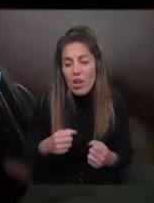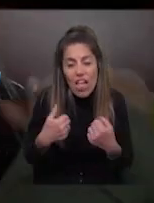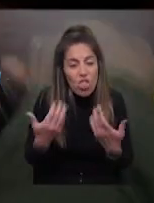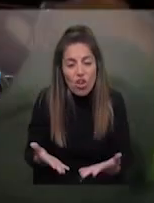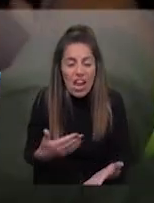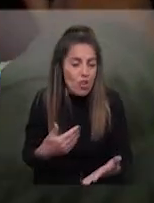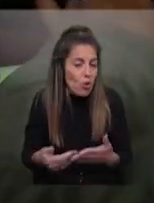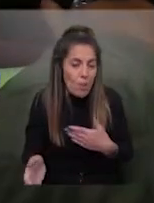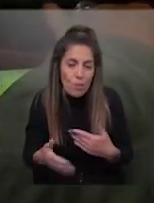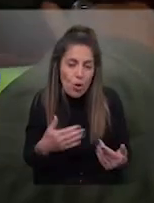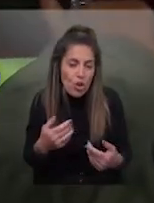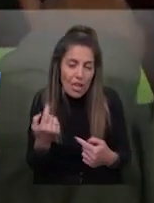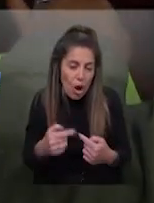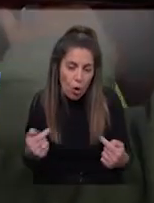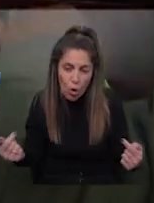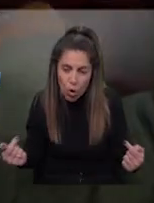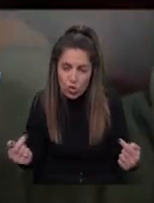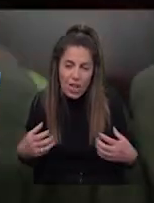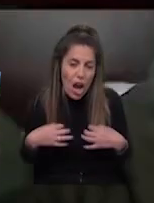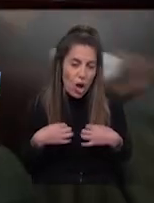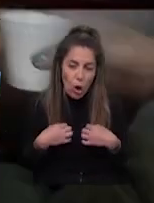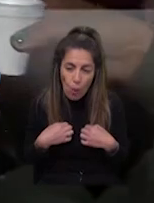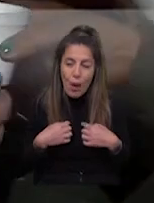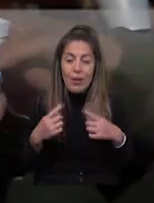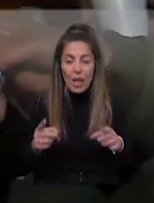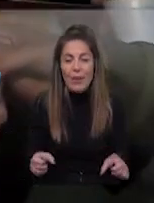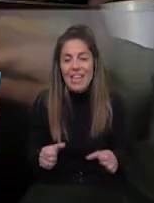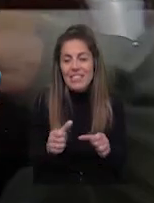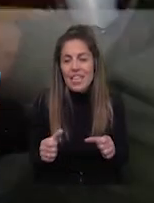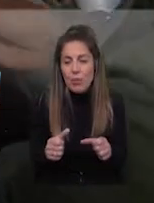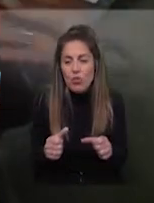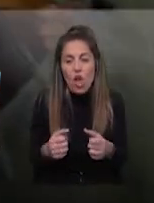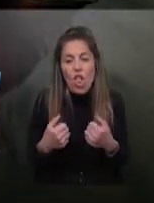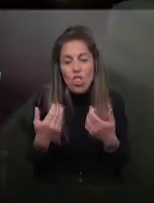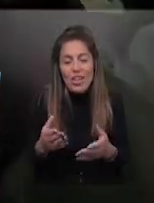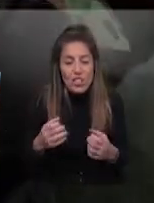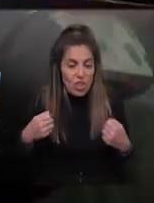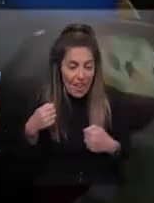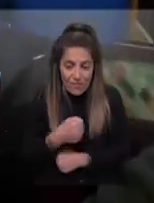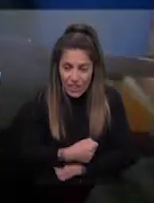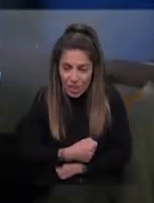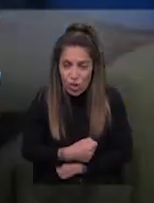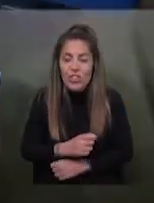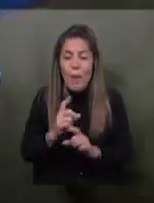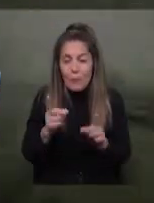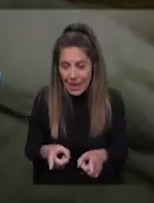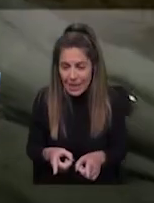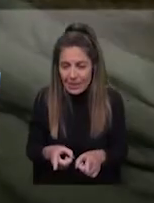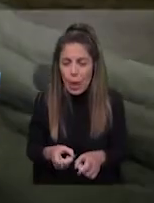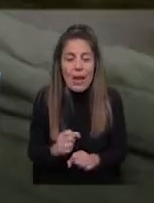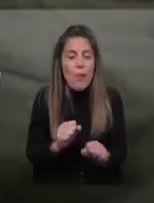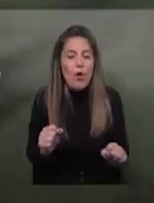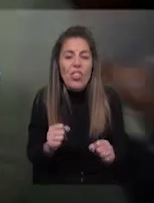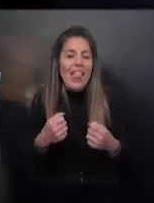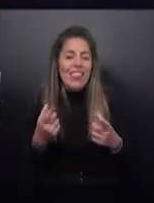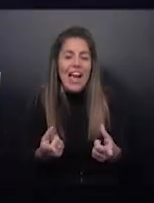sea víveres, ropa, porque hacemos una especie como donación de abrigo para el vecino también, para poder cubrir